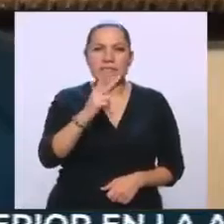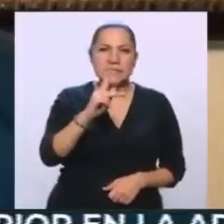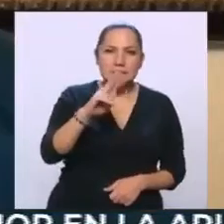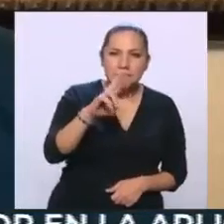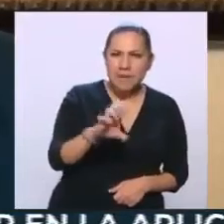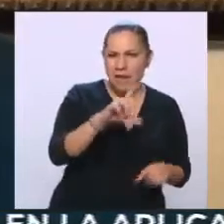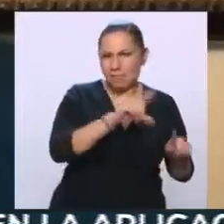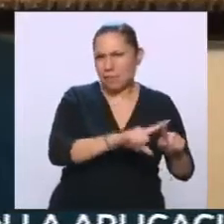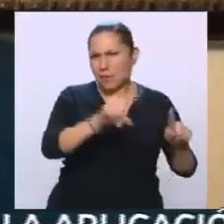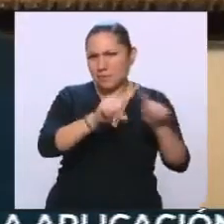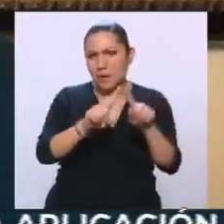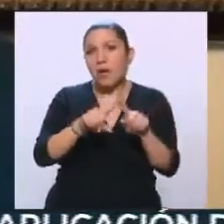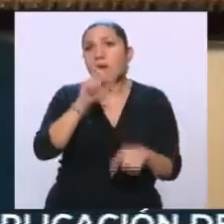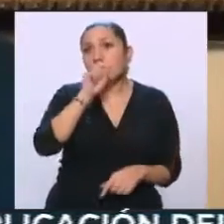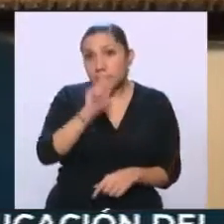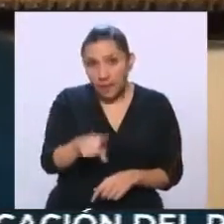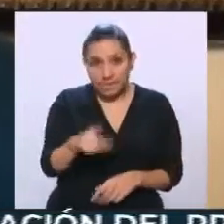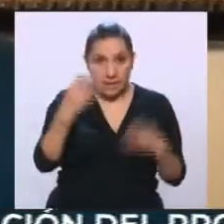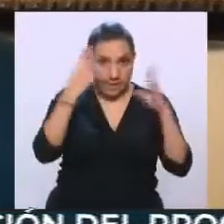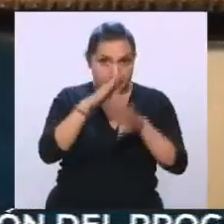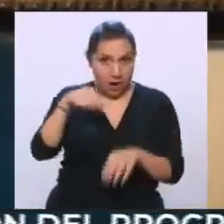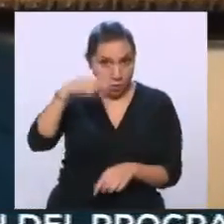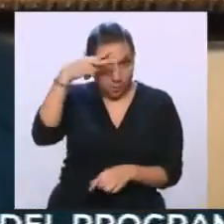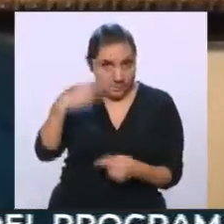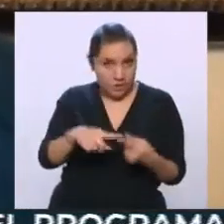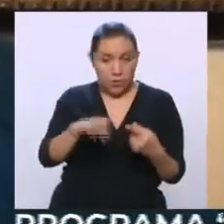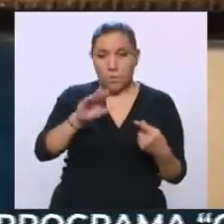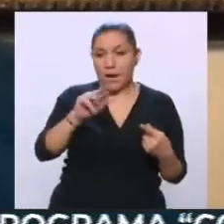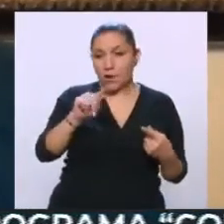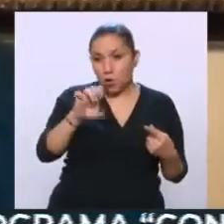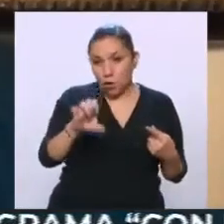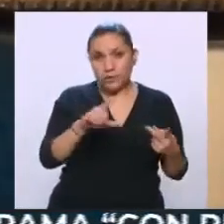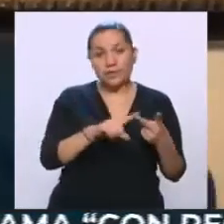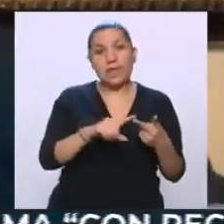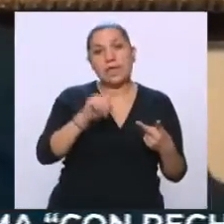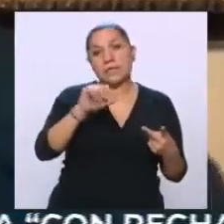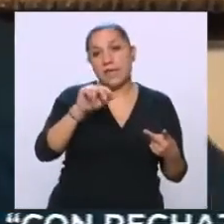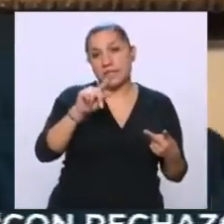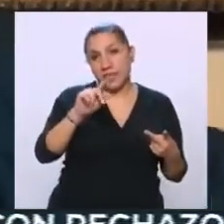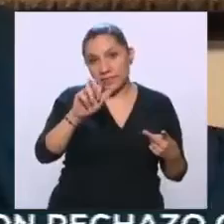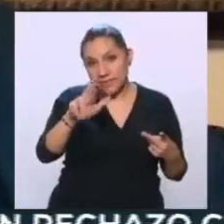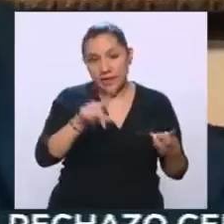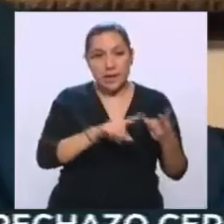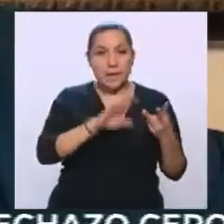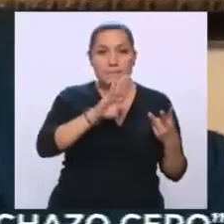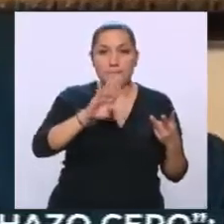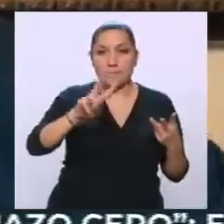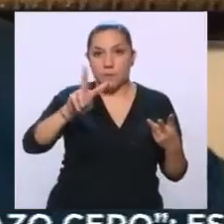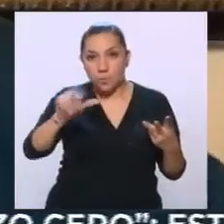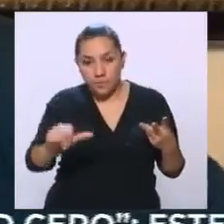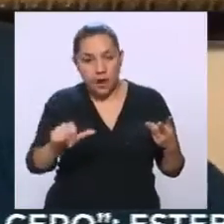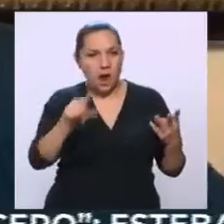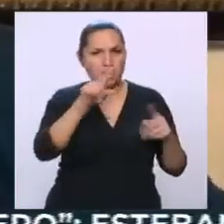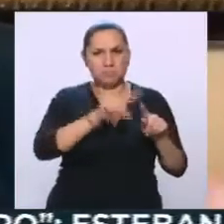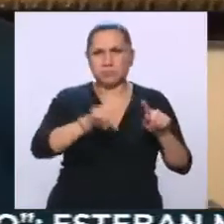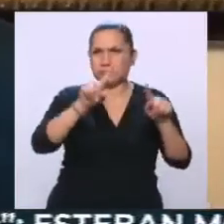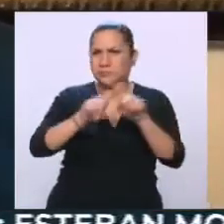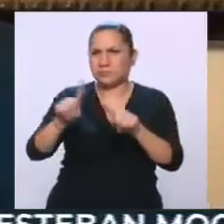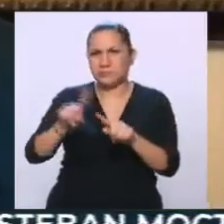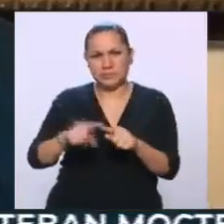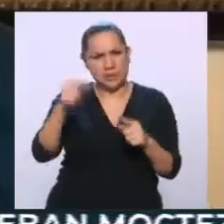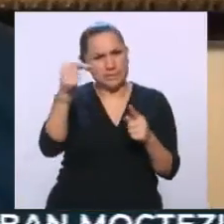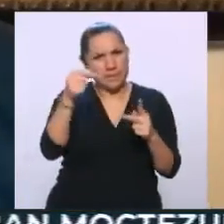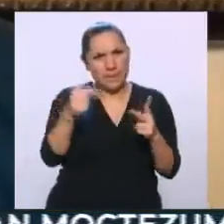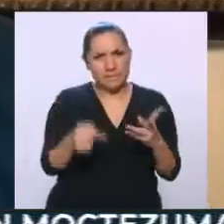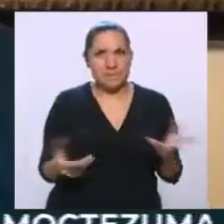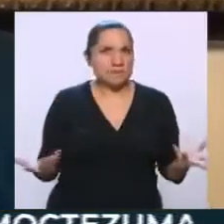están involucrados. Está Banorte, está Banco Base, está CI Banco, está Santander y está BBVA. Y bueno, lo anterior nos recuerda